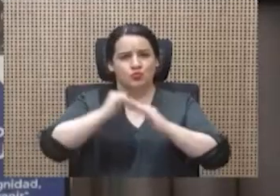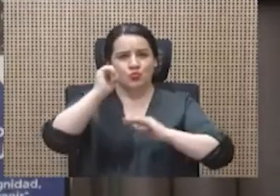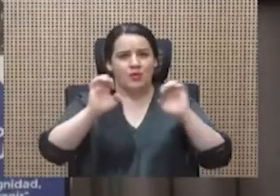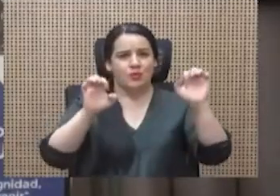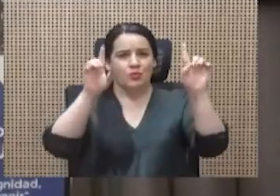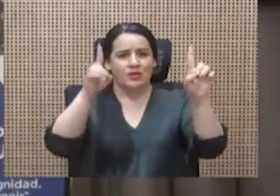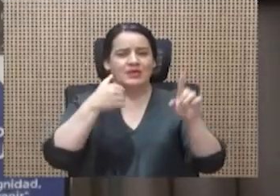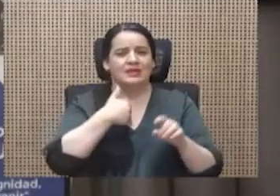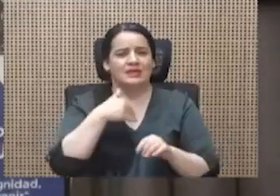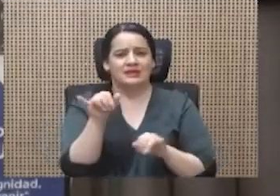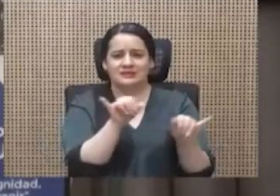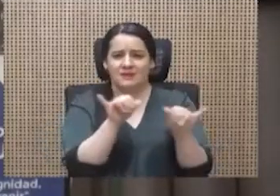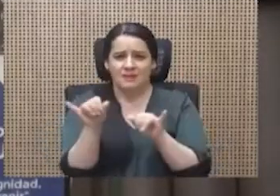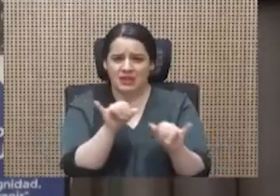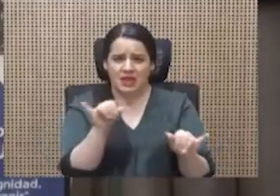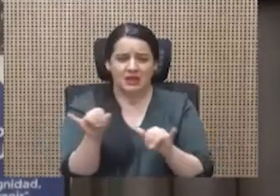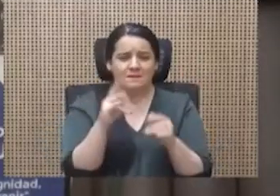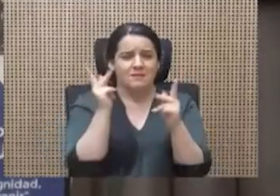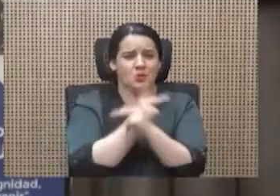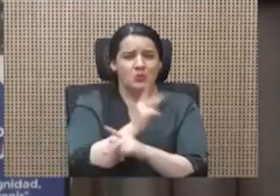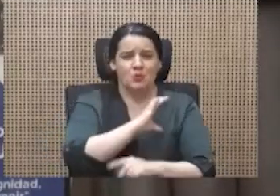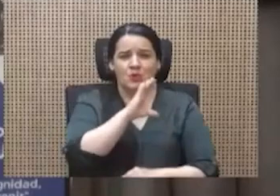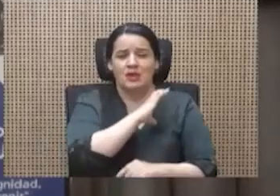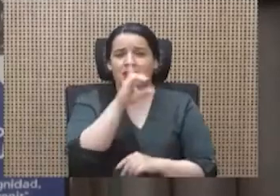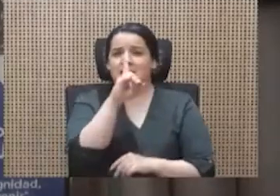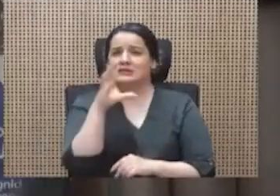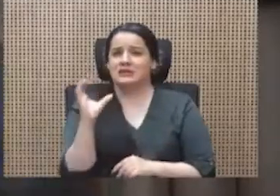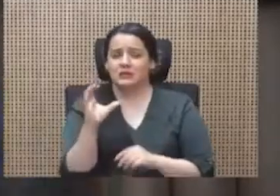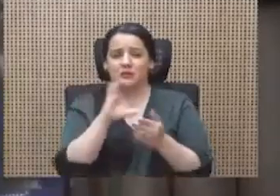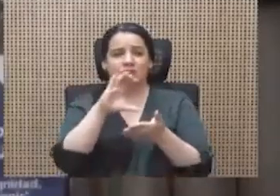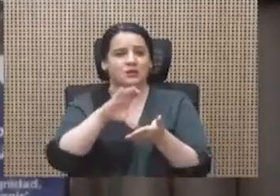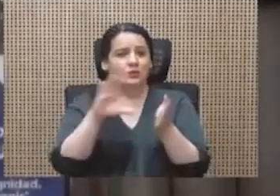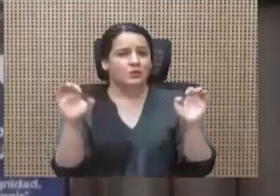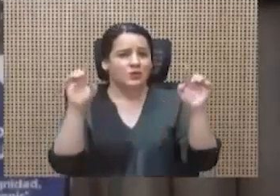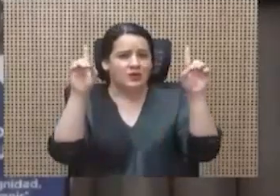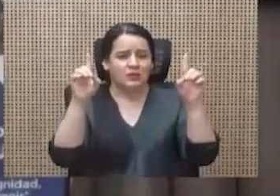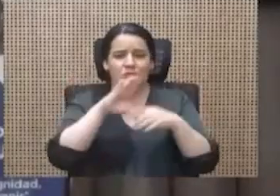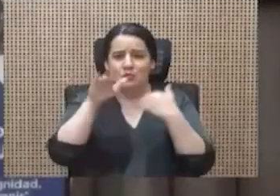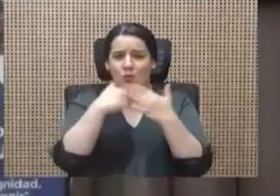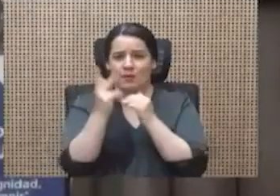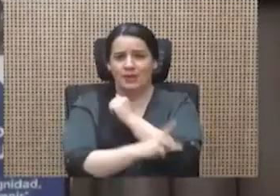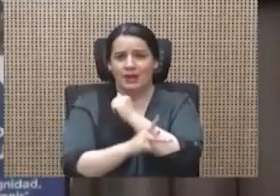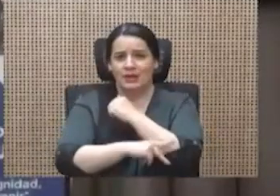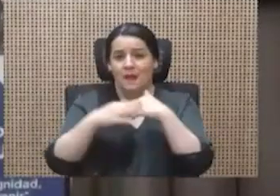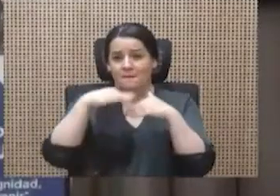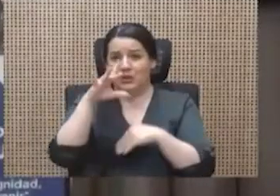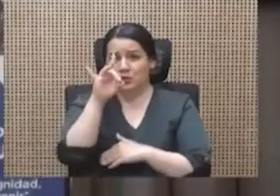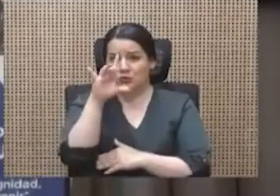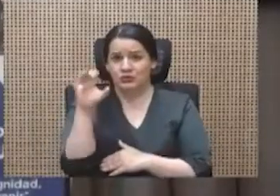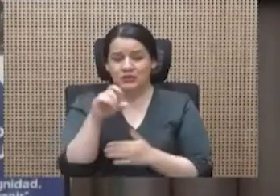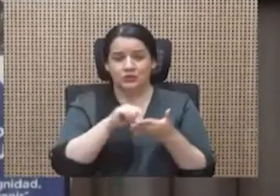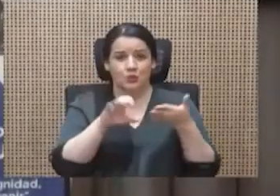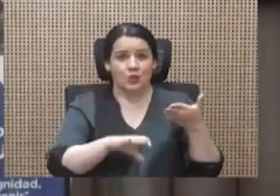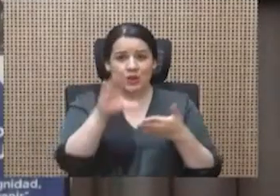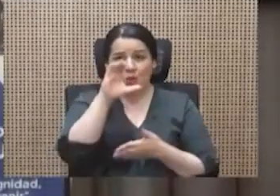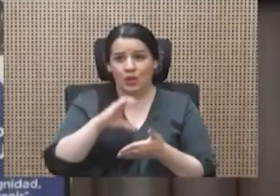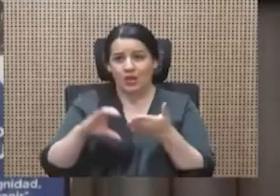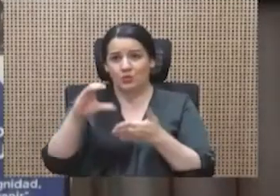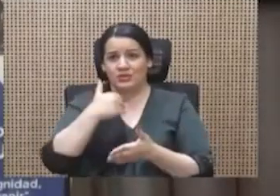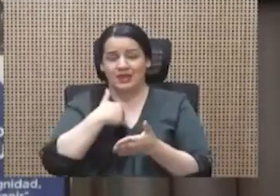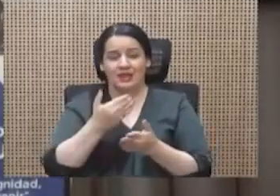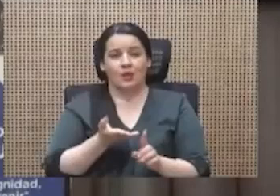peores condiciones a cientos de centros educativos en todo el país. Son más de 800 escuelas o colegios que tienen orden